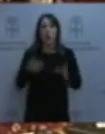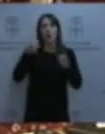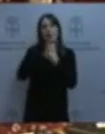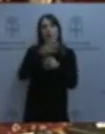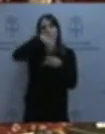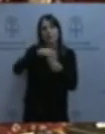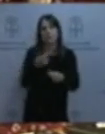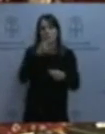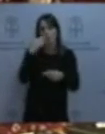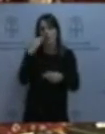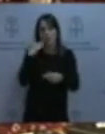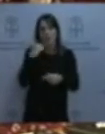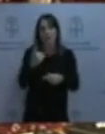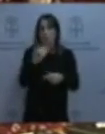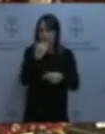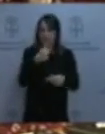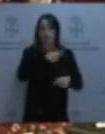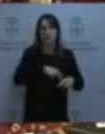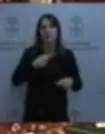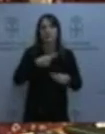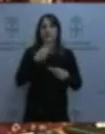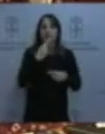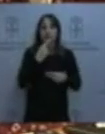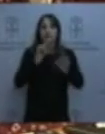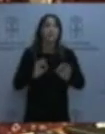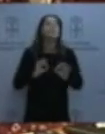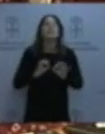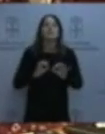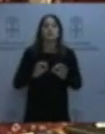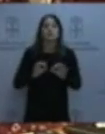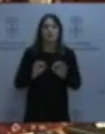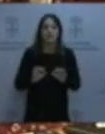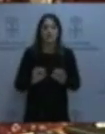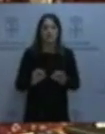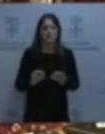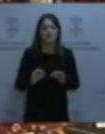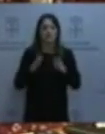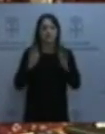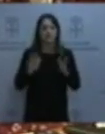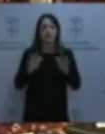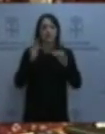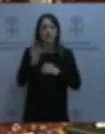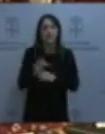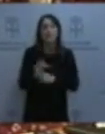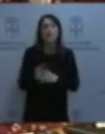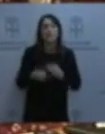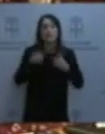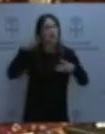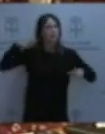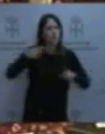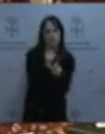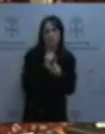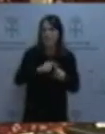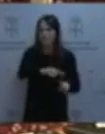No somos ingenuos, lo hemos dicho esta semana, que iba a haber presiones inmensas, iba a haber ataques inmensos,